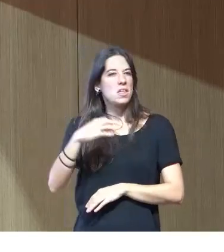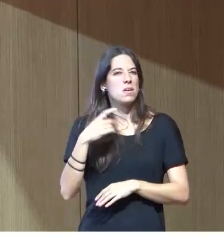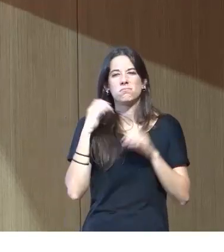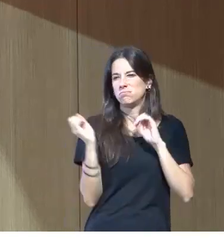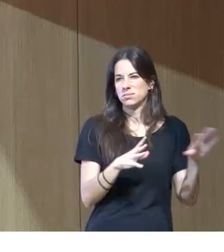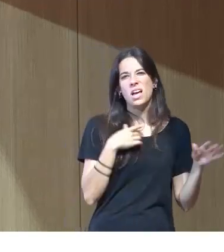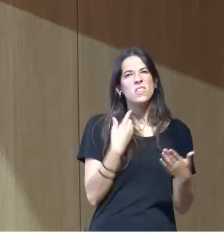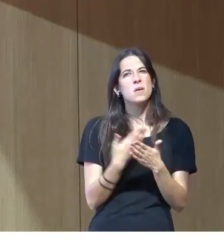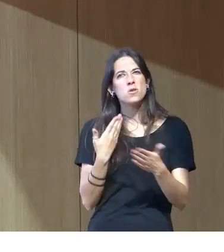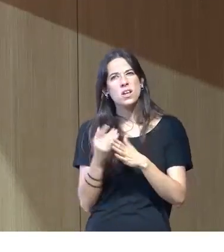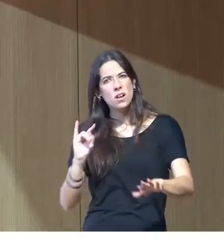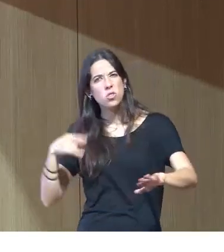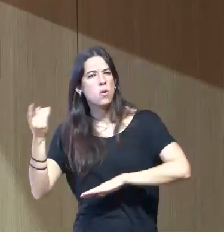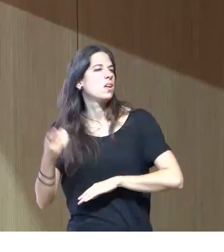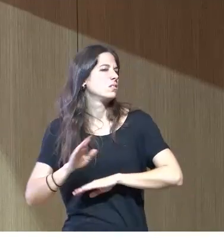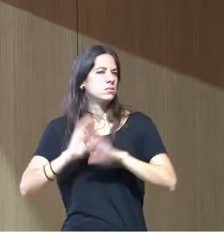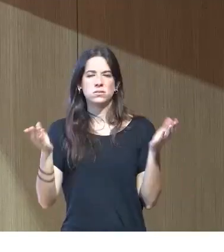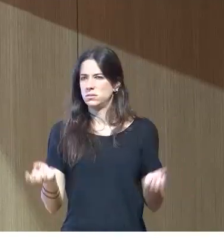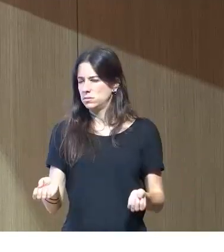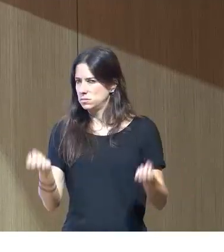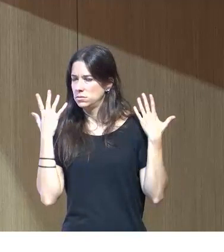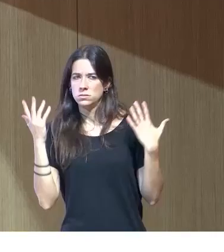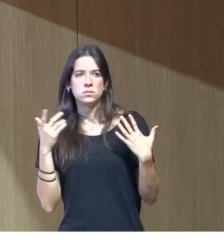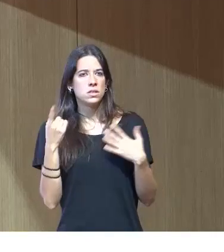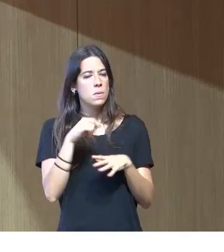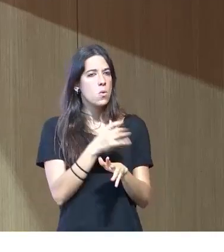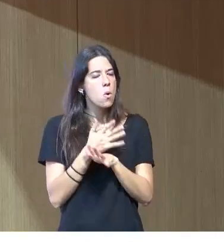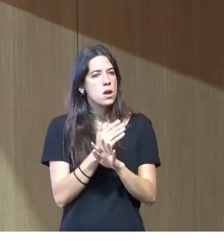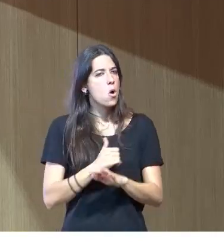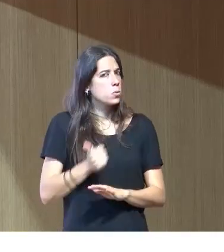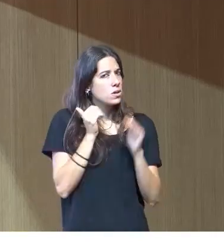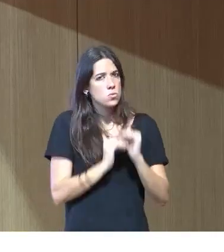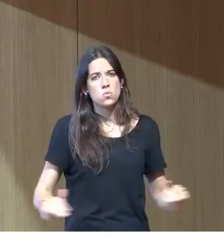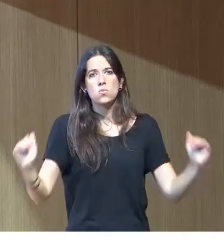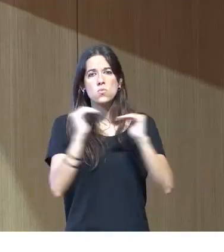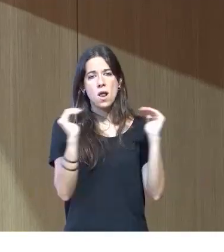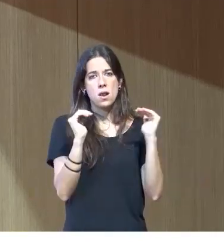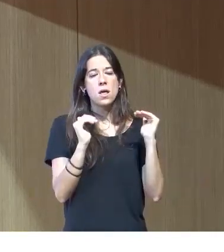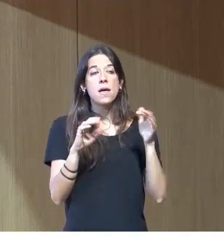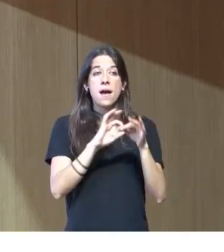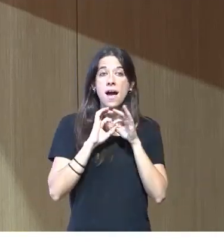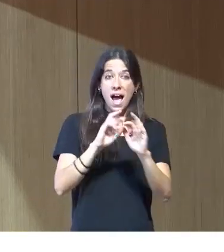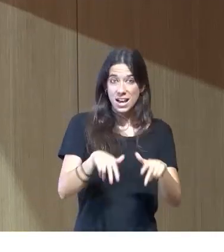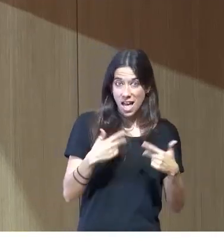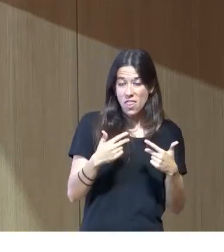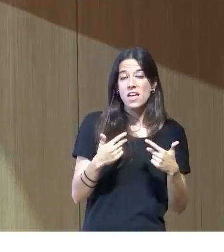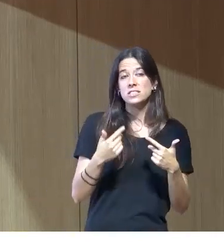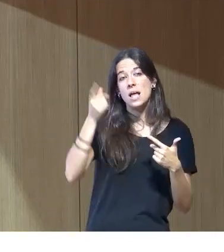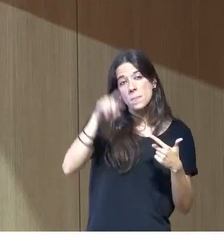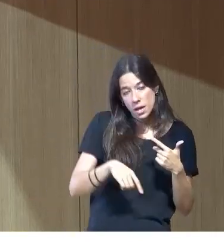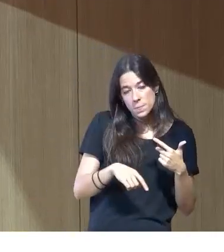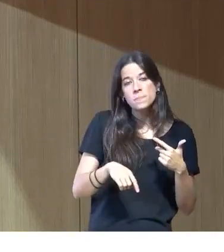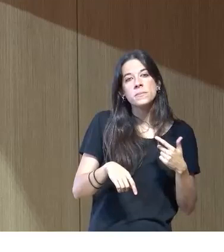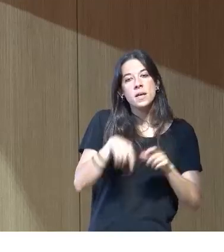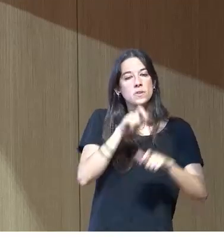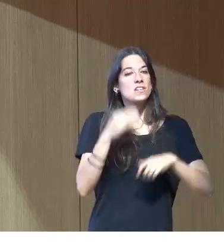que demostrar más tenemos que jugar en igualdad de oportunidades y alianzas nos ha permitido también colocar a esos jóvenes que estaban